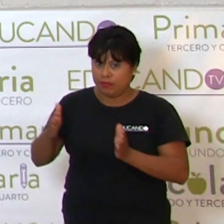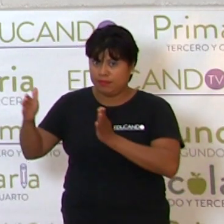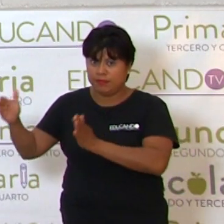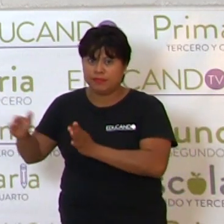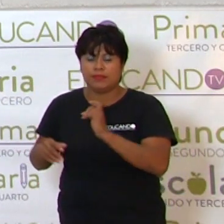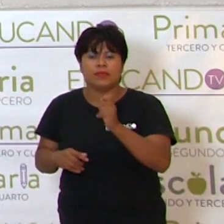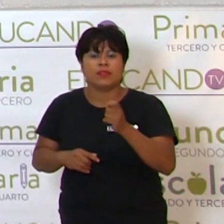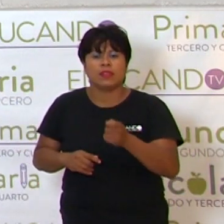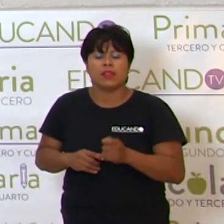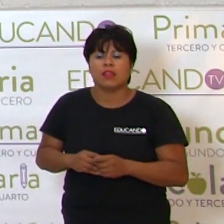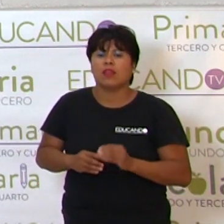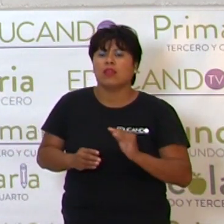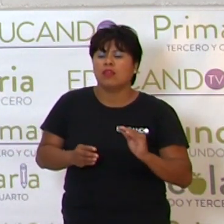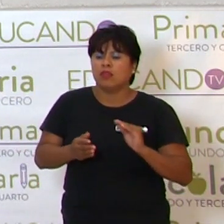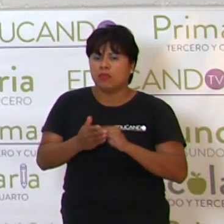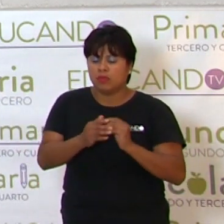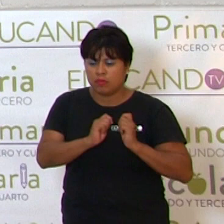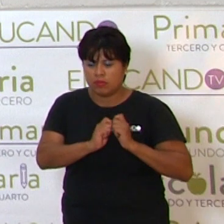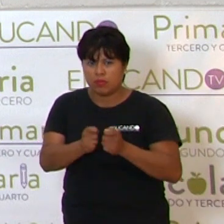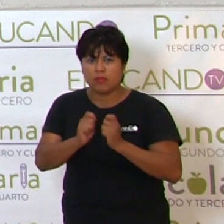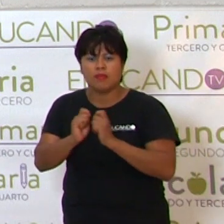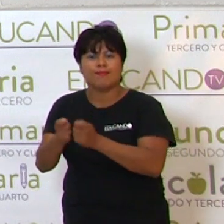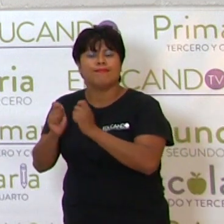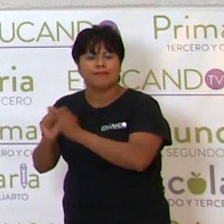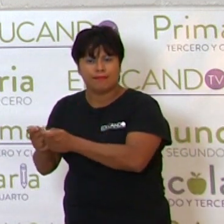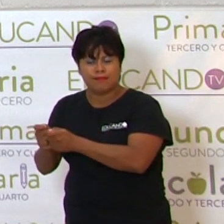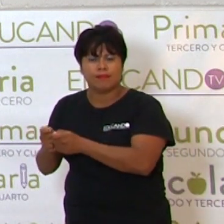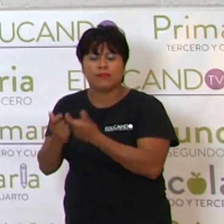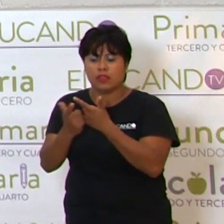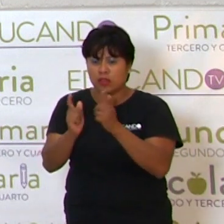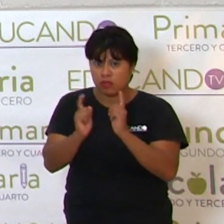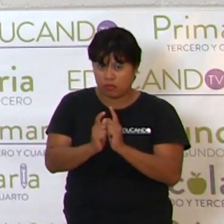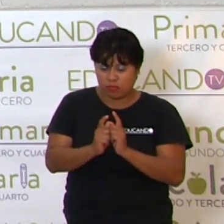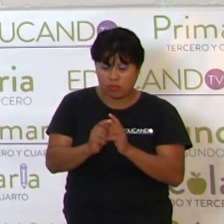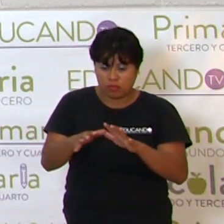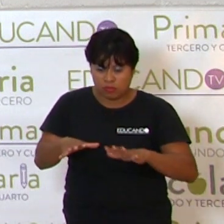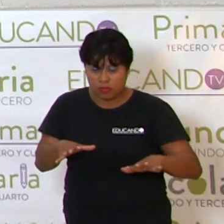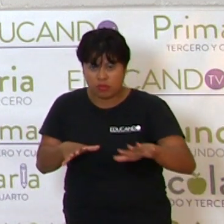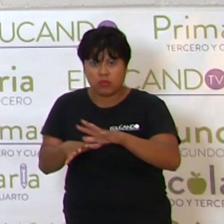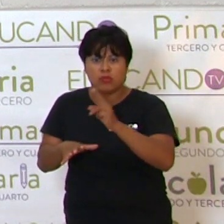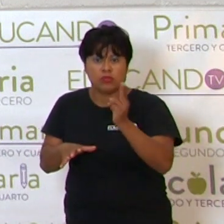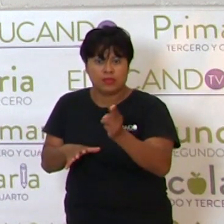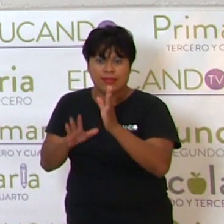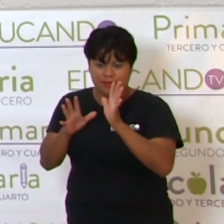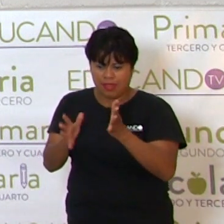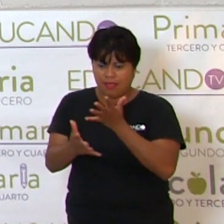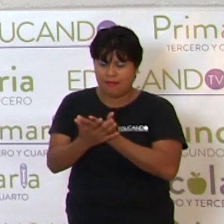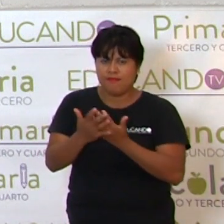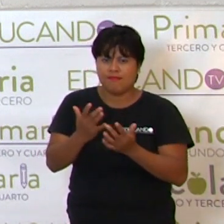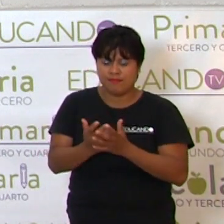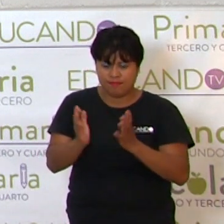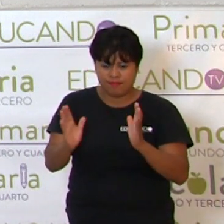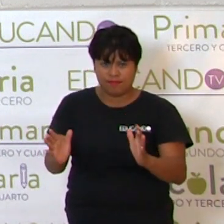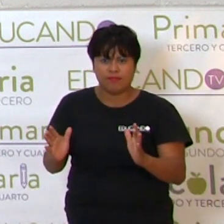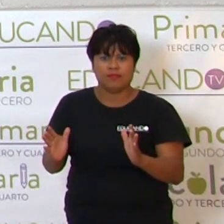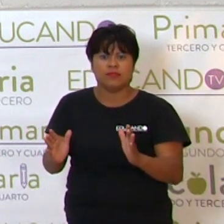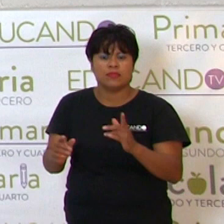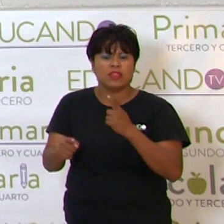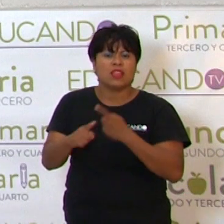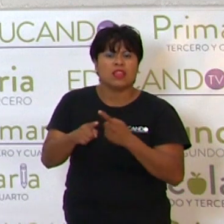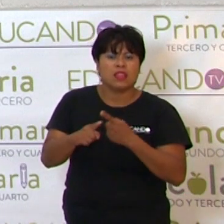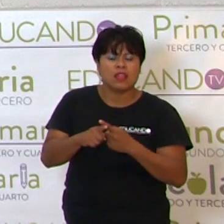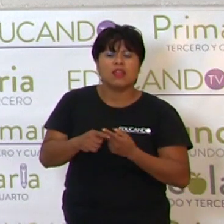ser asignar los roles. Entre el grupo teatral que ustedes ya conformaron, alguien va a ser